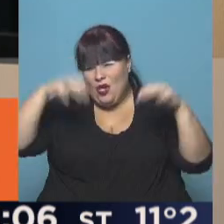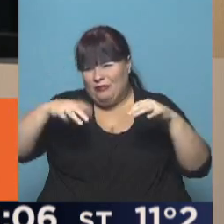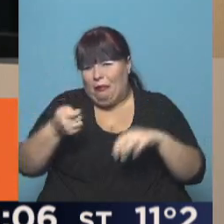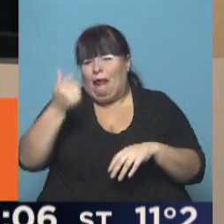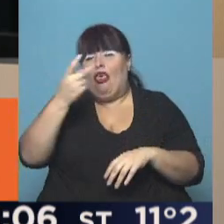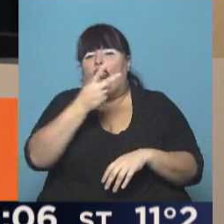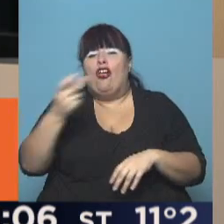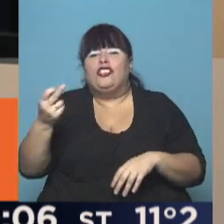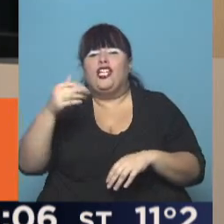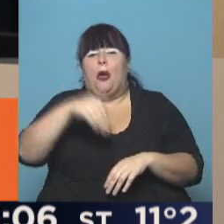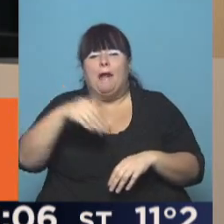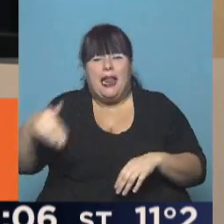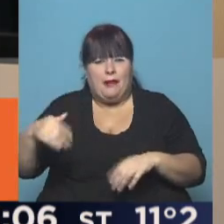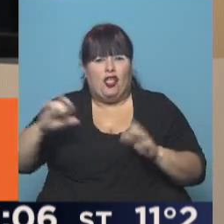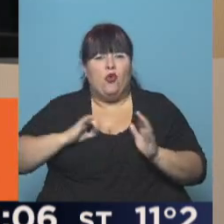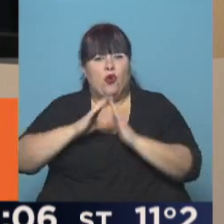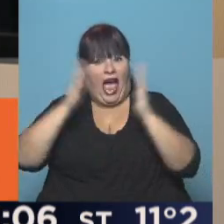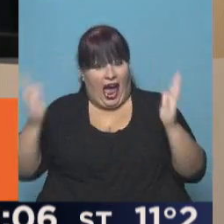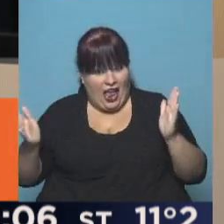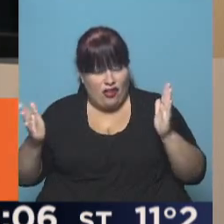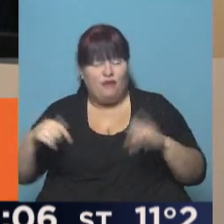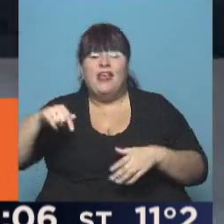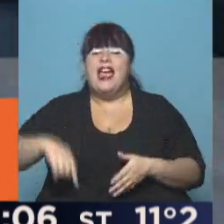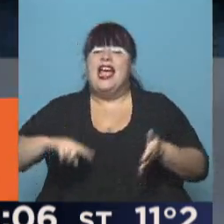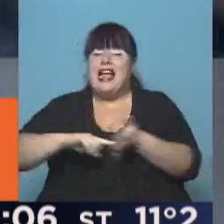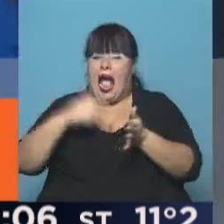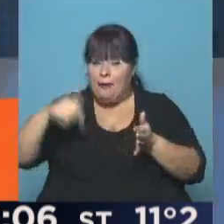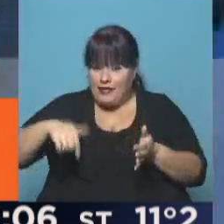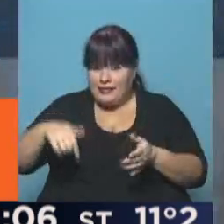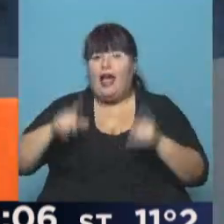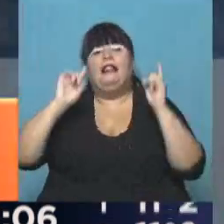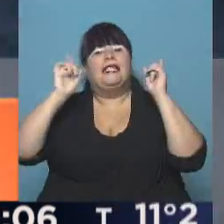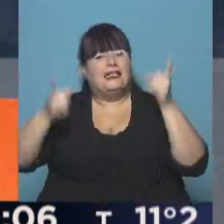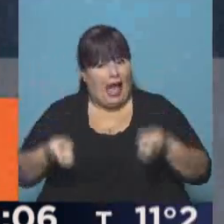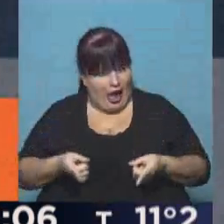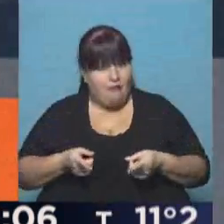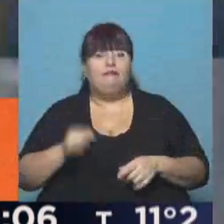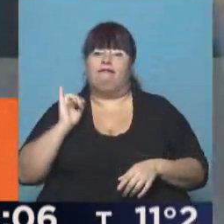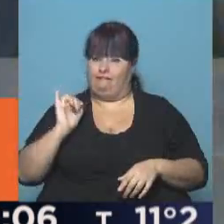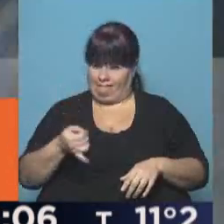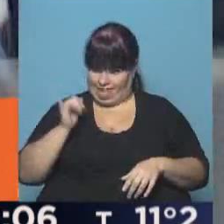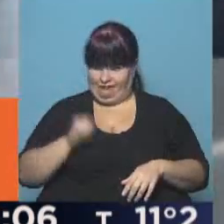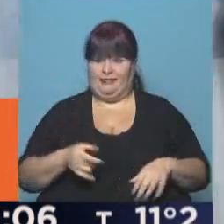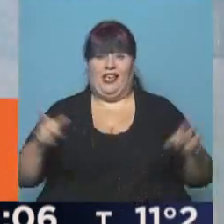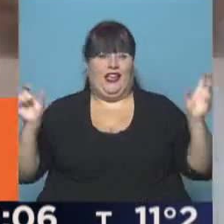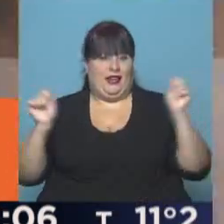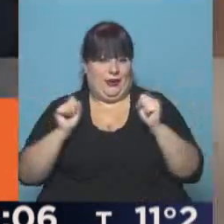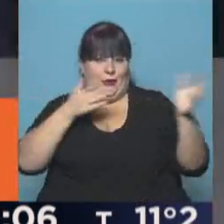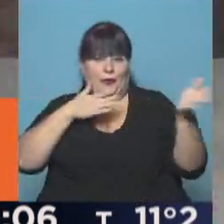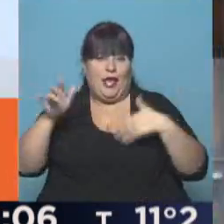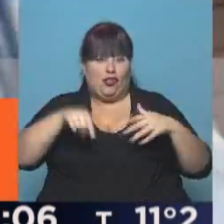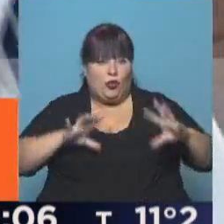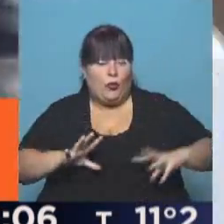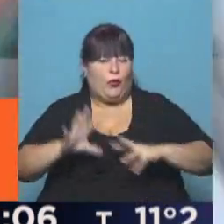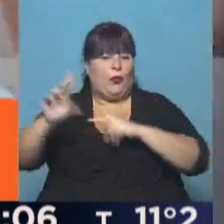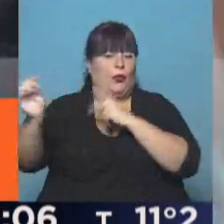apenas 200 milímetros durante el año. Y en la ciudad de Buenos Aires también, sí, llegó el viento